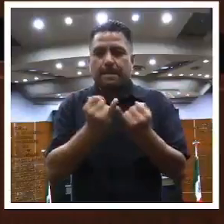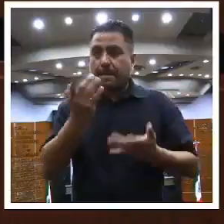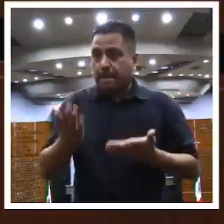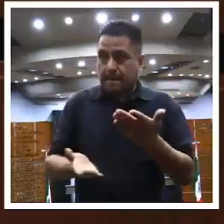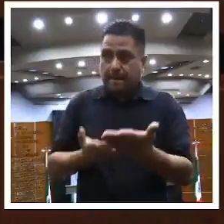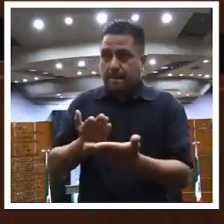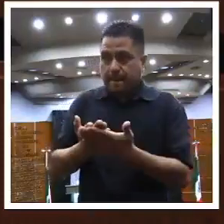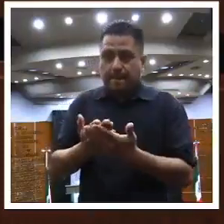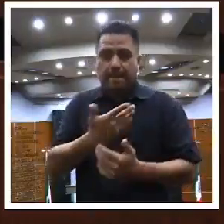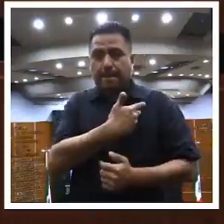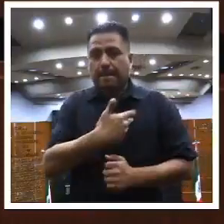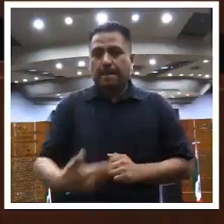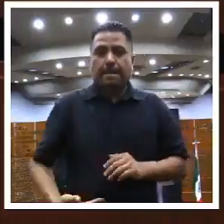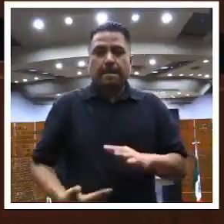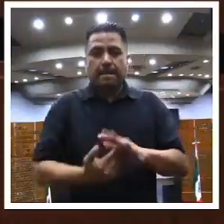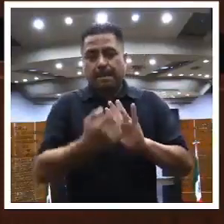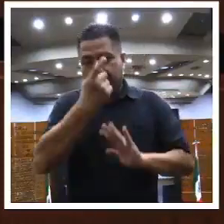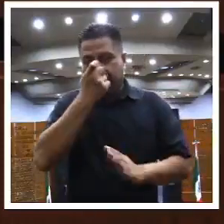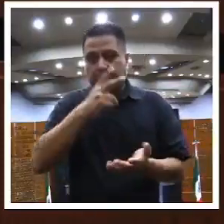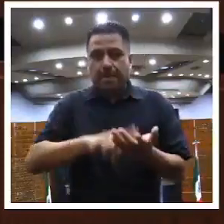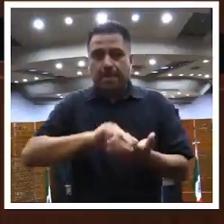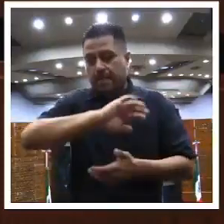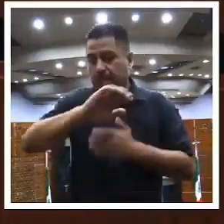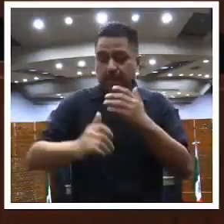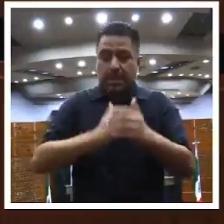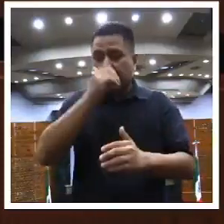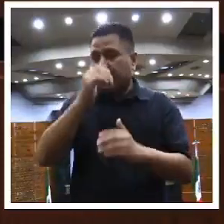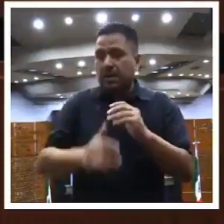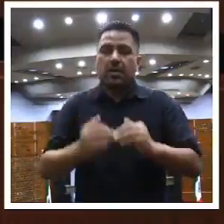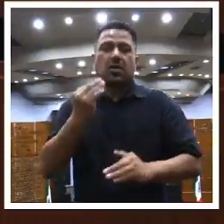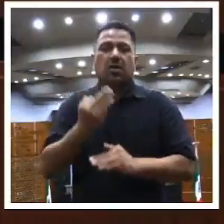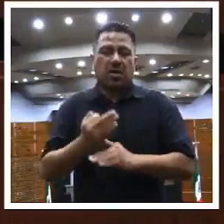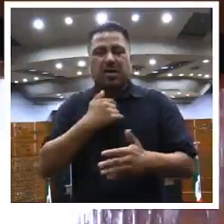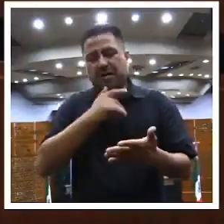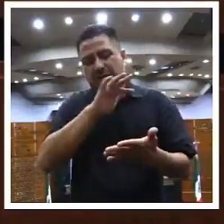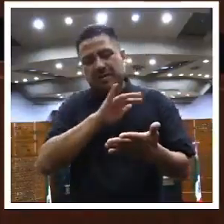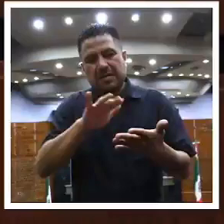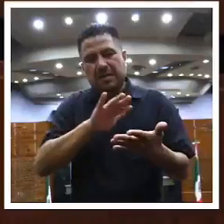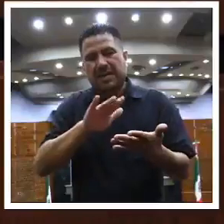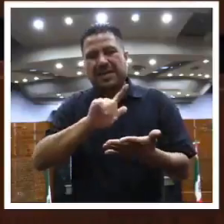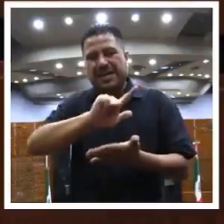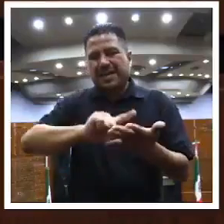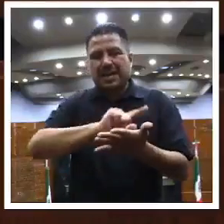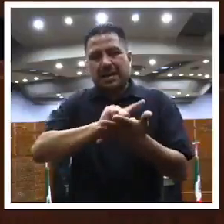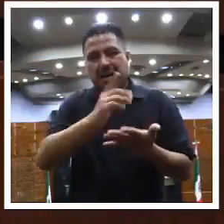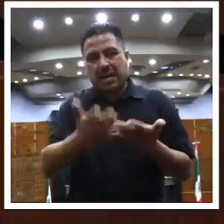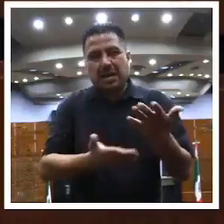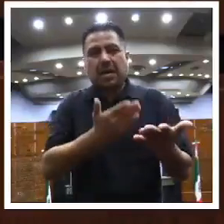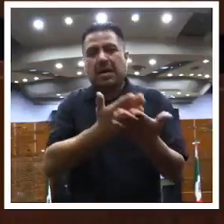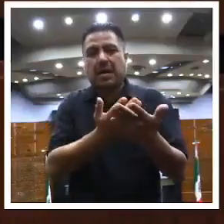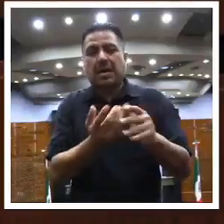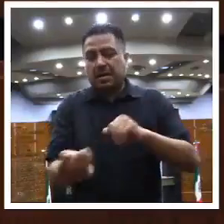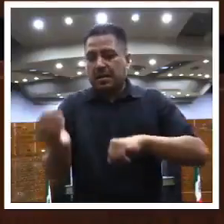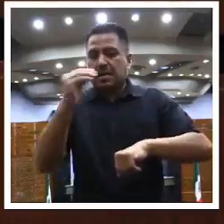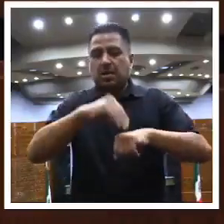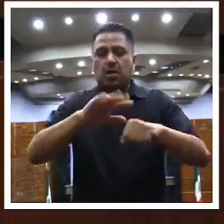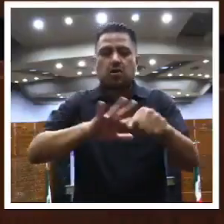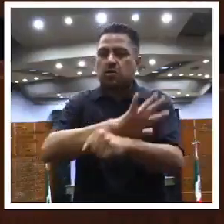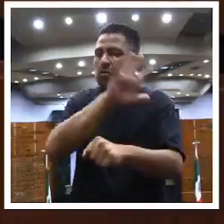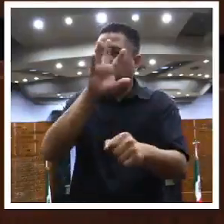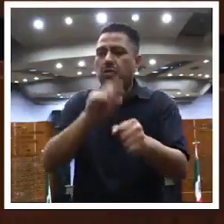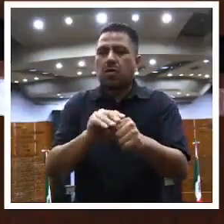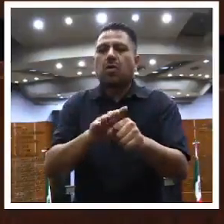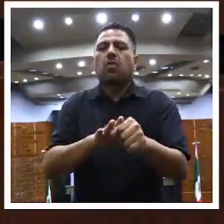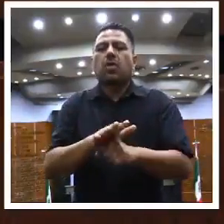Solicito al presidente de la mesa directiva que al final de la lectura de esta iniciativa que presento se haga la inserción íntegra de la misma